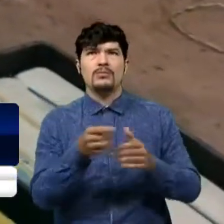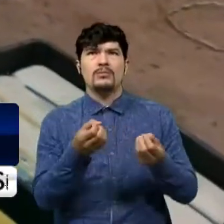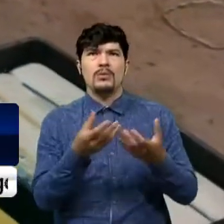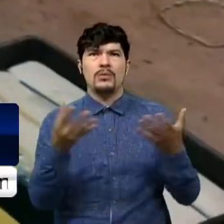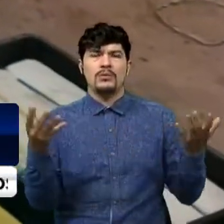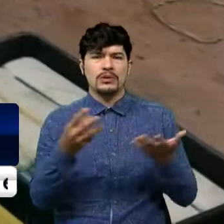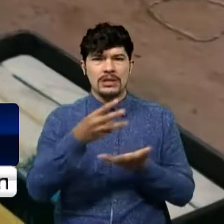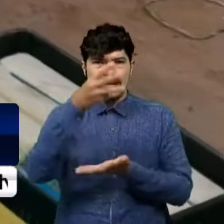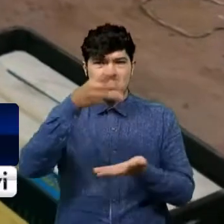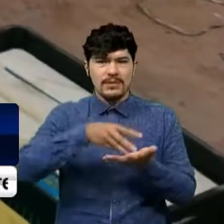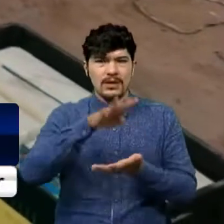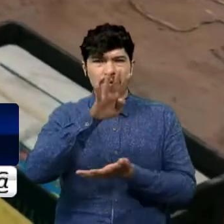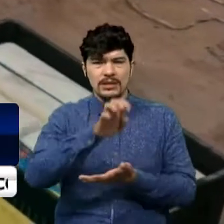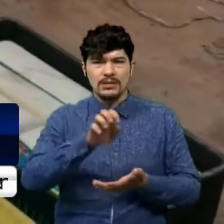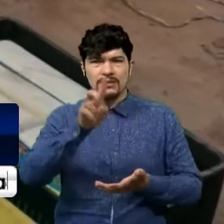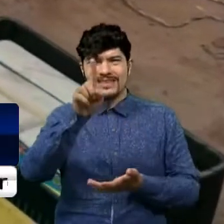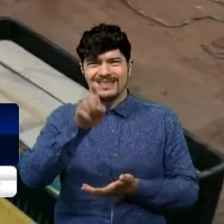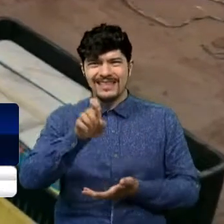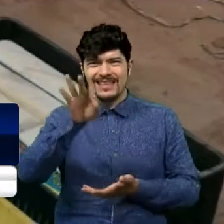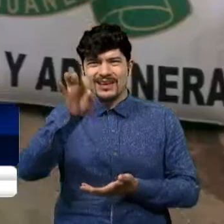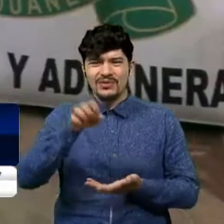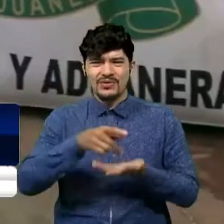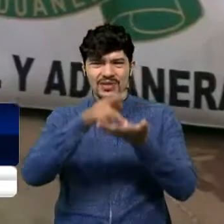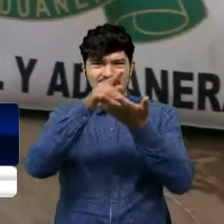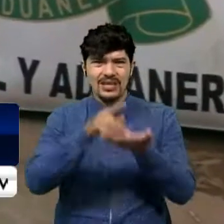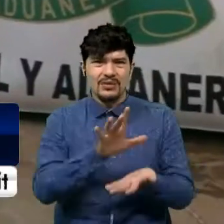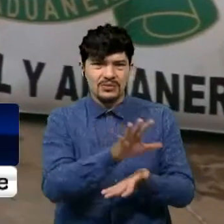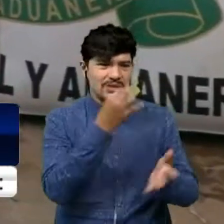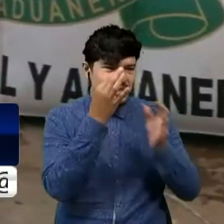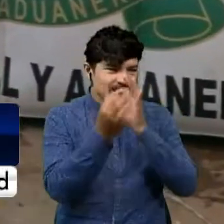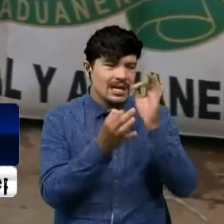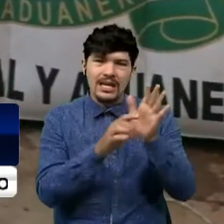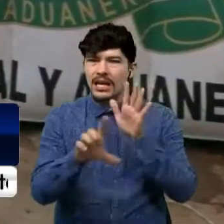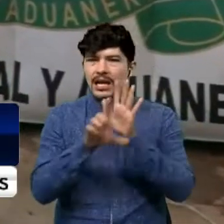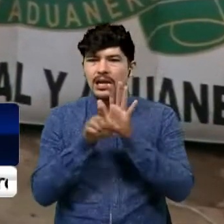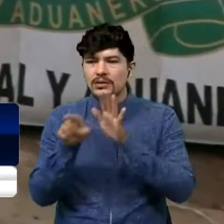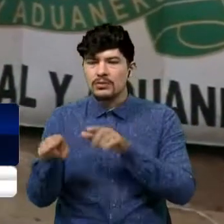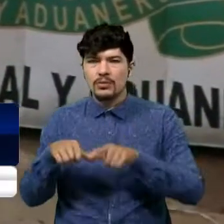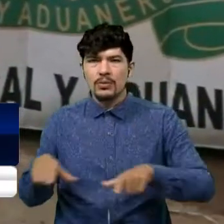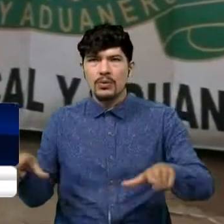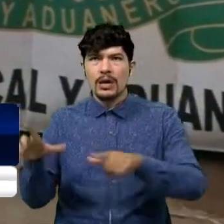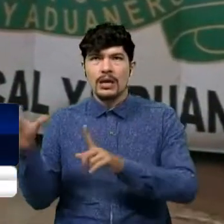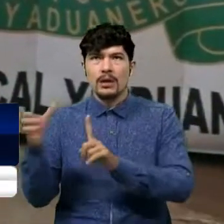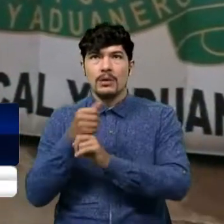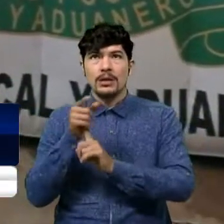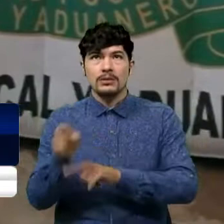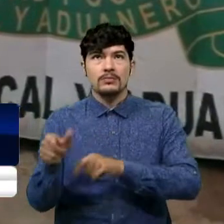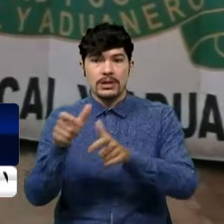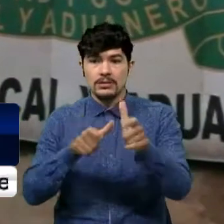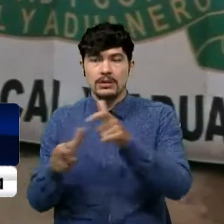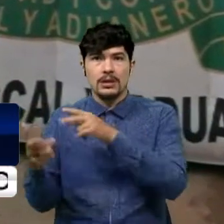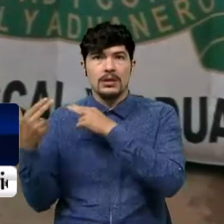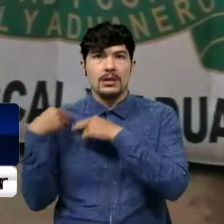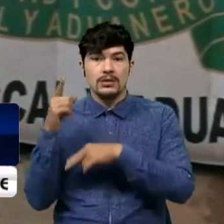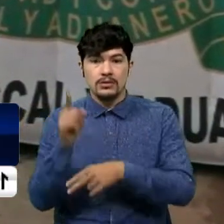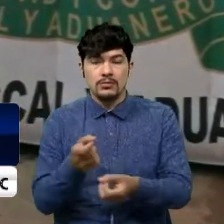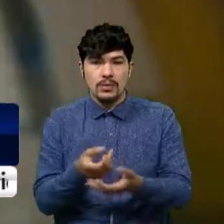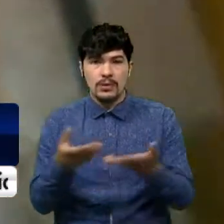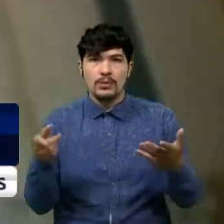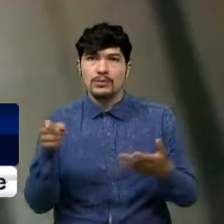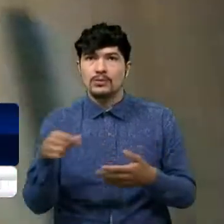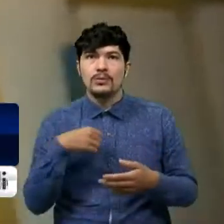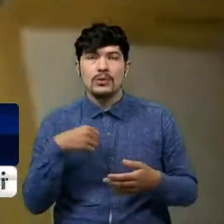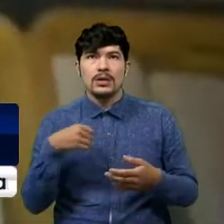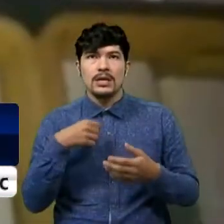con 3.968 kilos de queso de contrabando. En el lugar no se hallaron responsables. El producto no contaba con un sistema